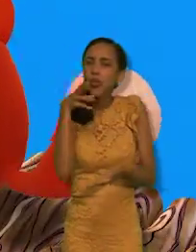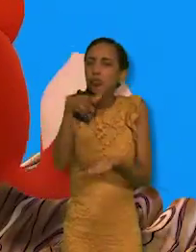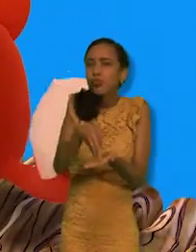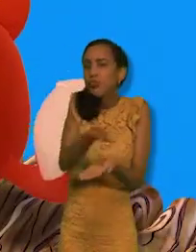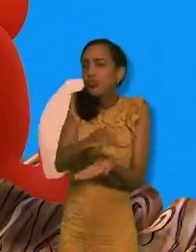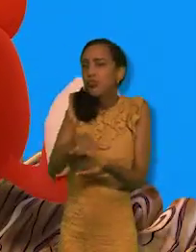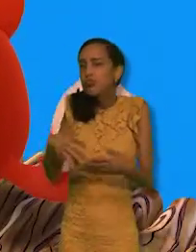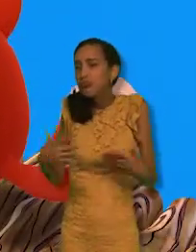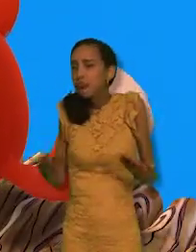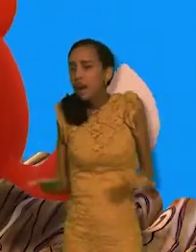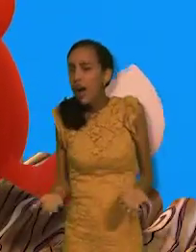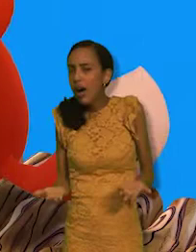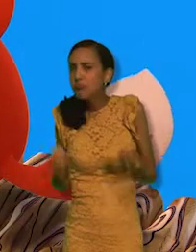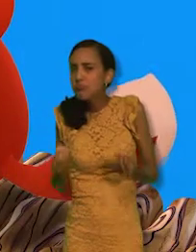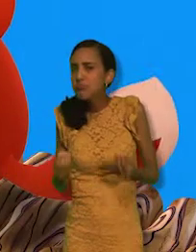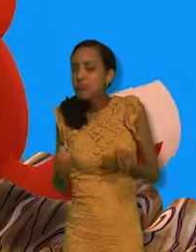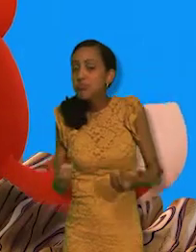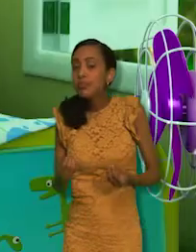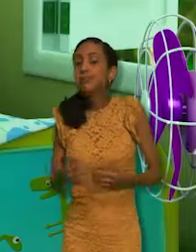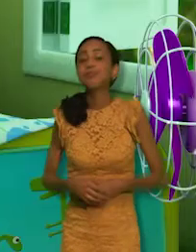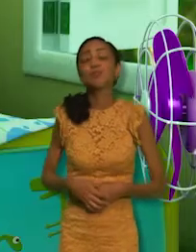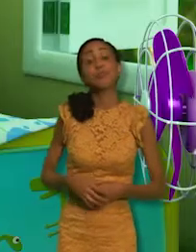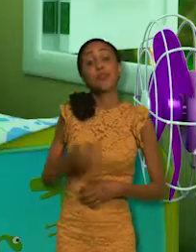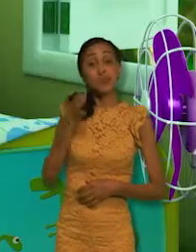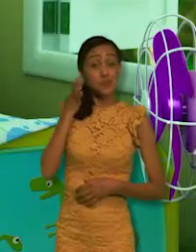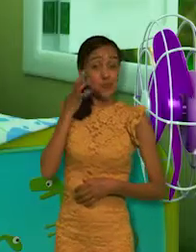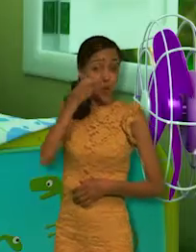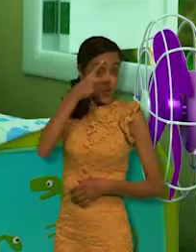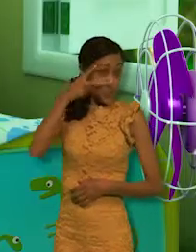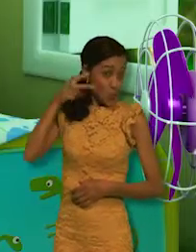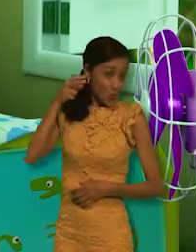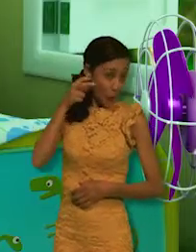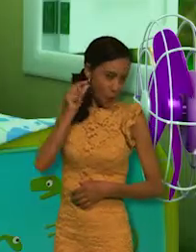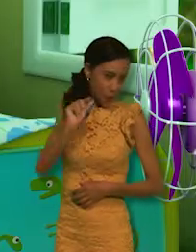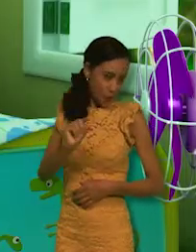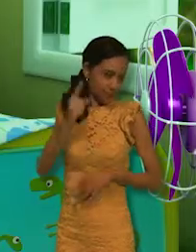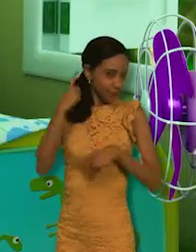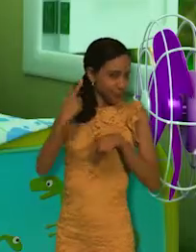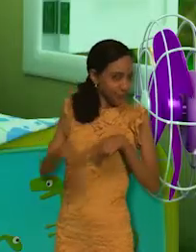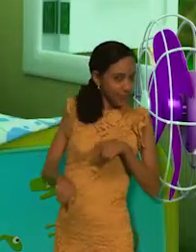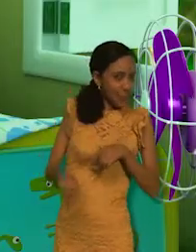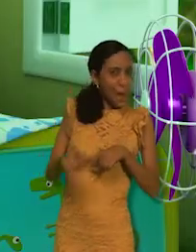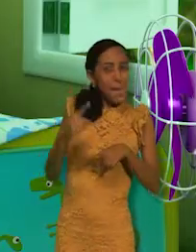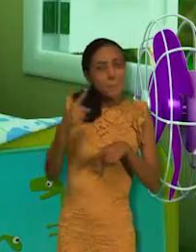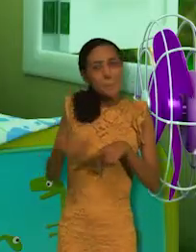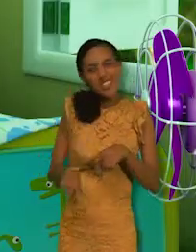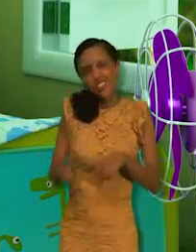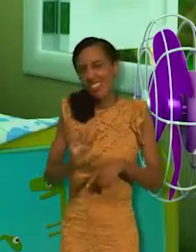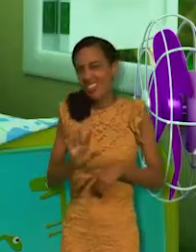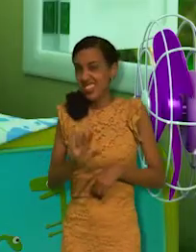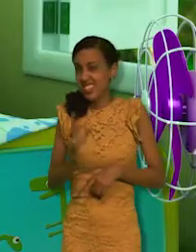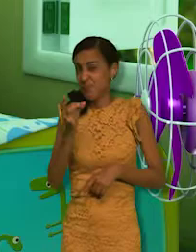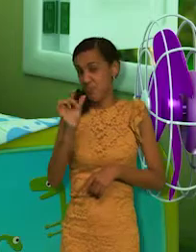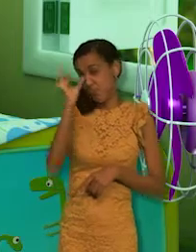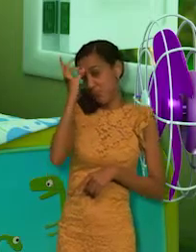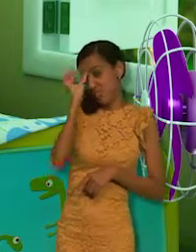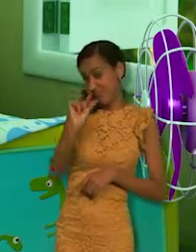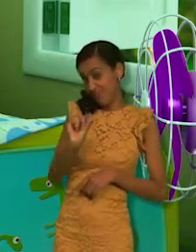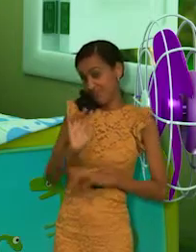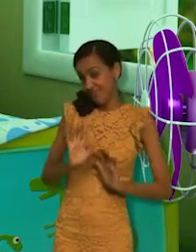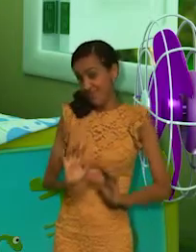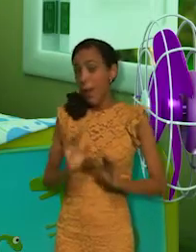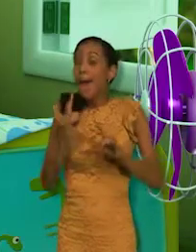tempranito? Zorra Cachorra tenía cierta mala fama y no caía muy bien, la verdad.